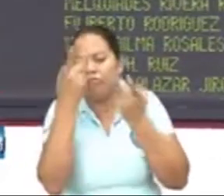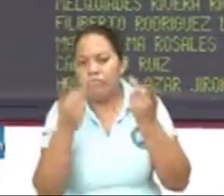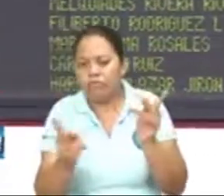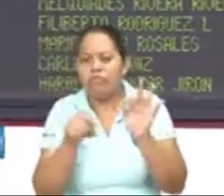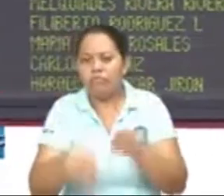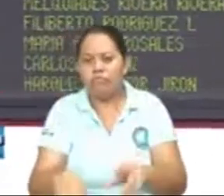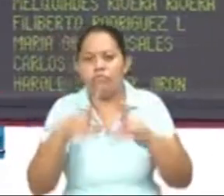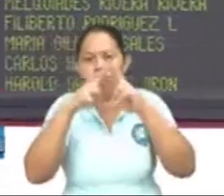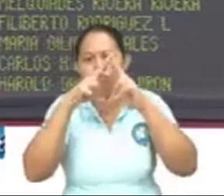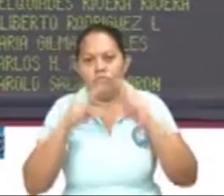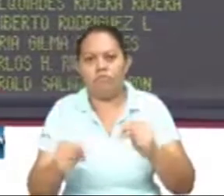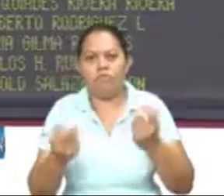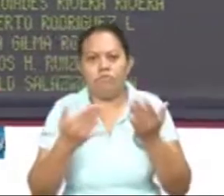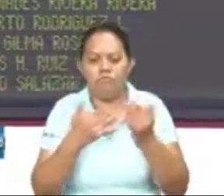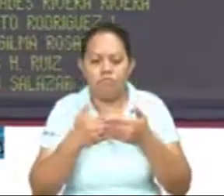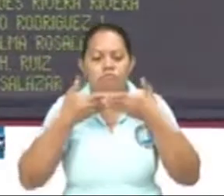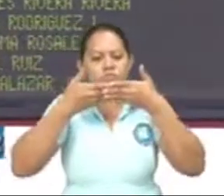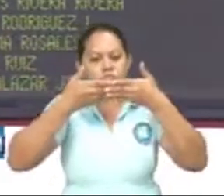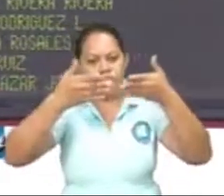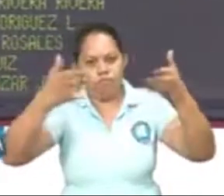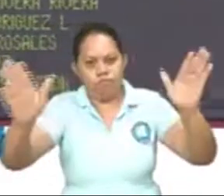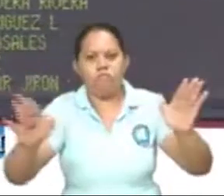que Nicaragua en esto está abriéndose a